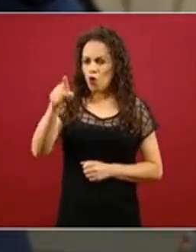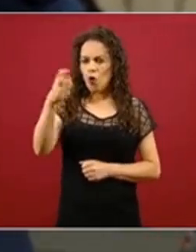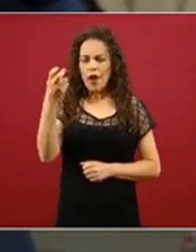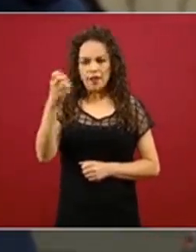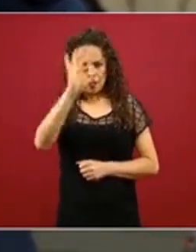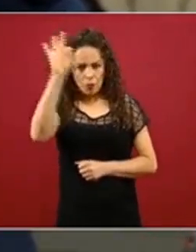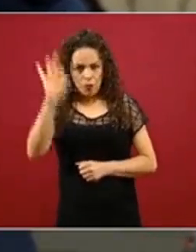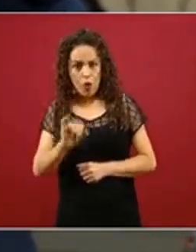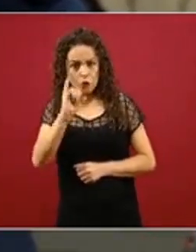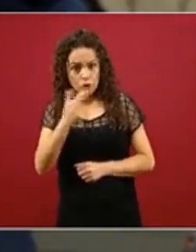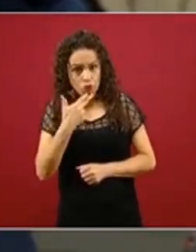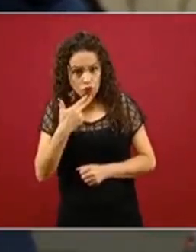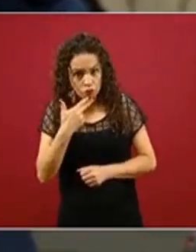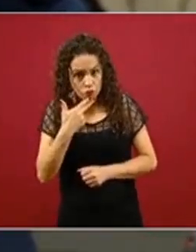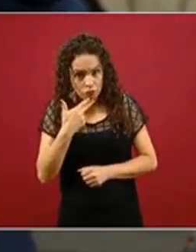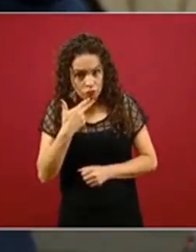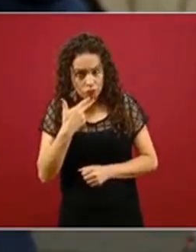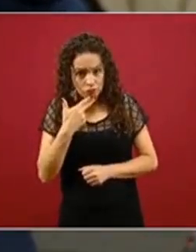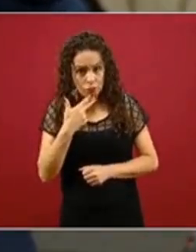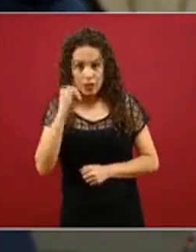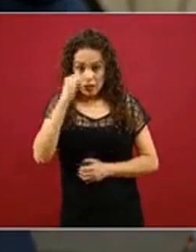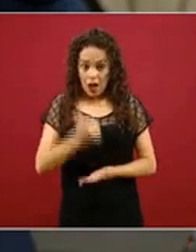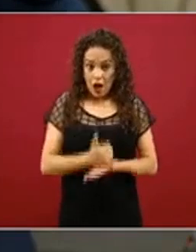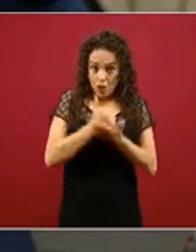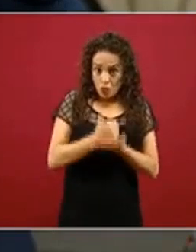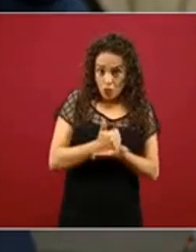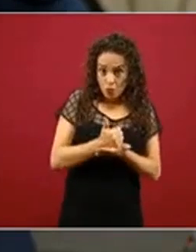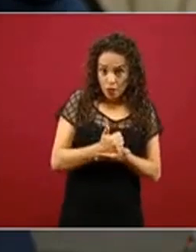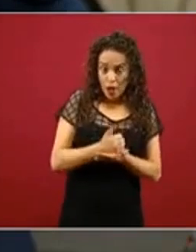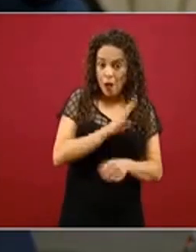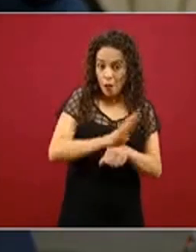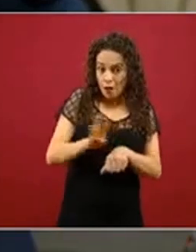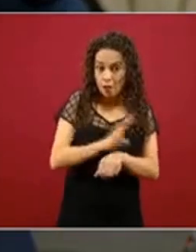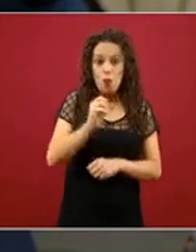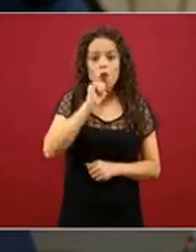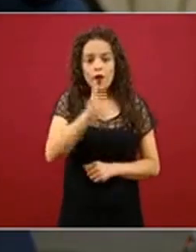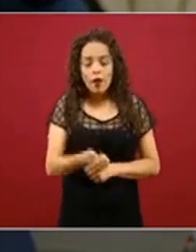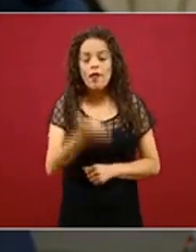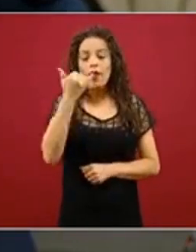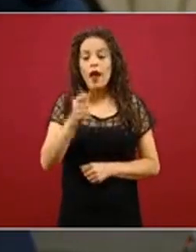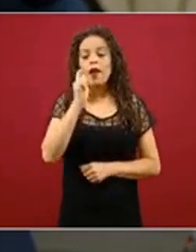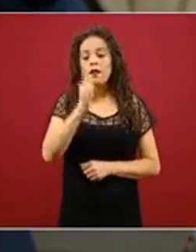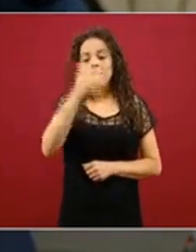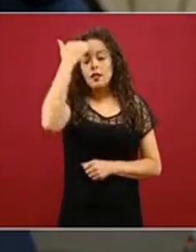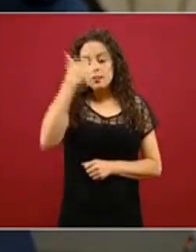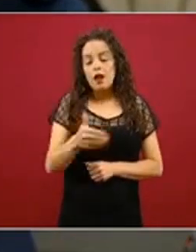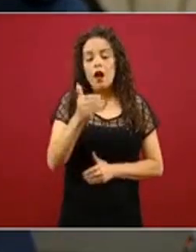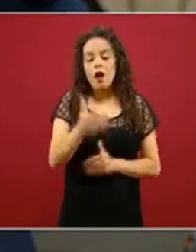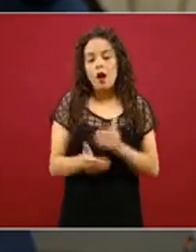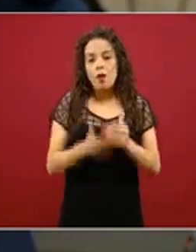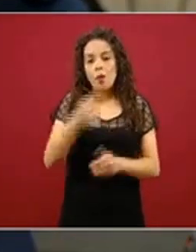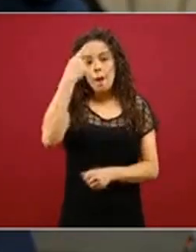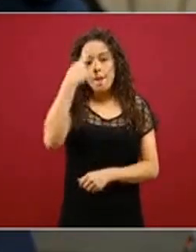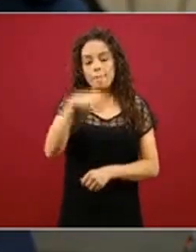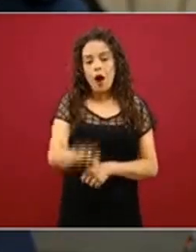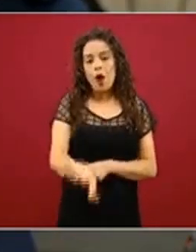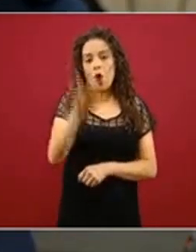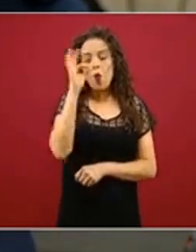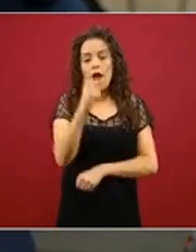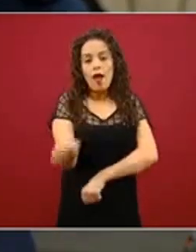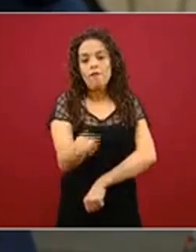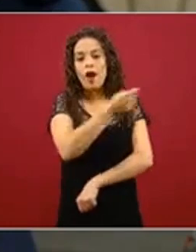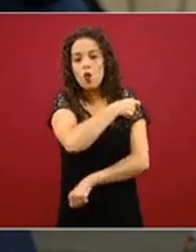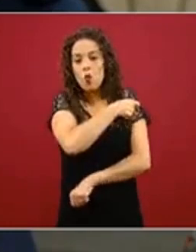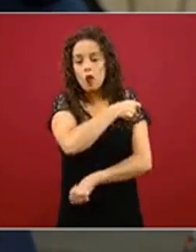útil? ¿Nos favorece o no nos favorece? Y también si nos puede regalar un panorama sobre las vacunas. ¿Cómo va el avance para encontrar la